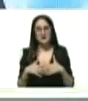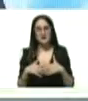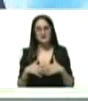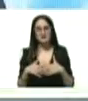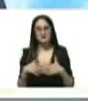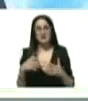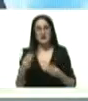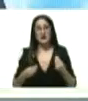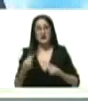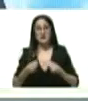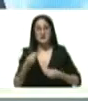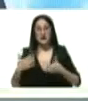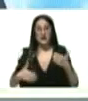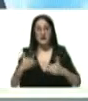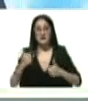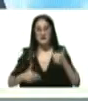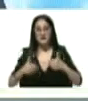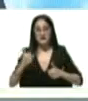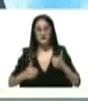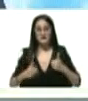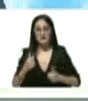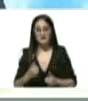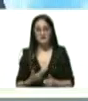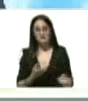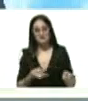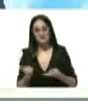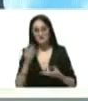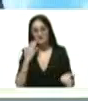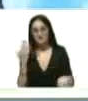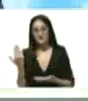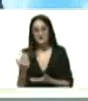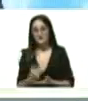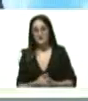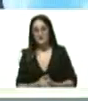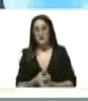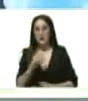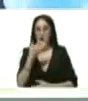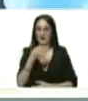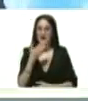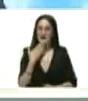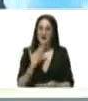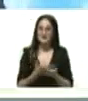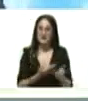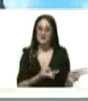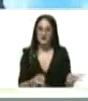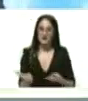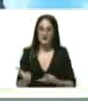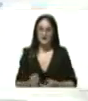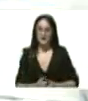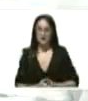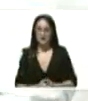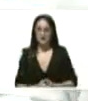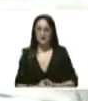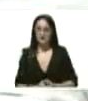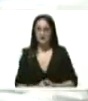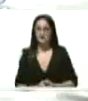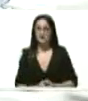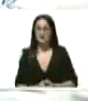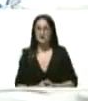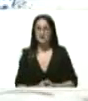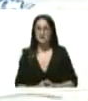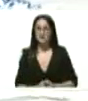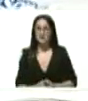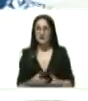de leche. Adelante, Bracho, bienvenido. Sí, buenas tardes y gracias por la invitación. Bueno, el sector